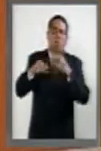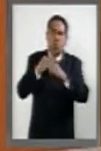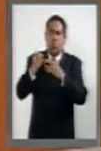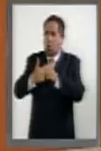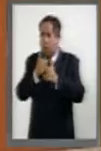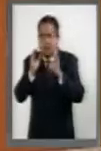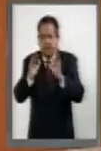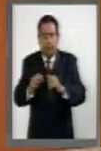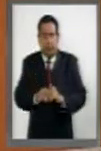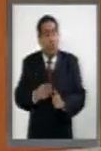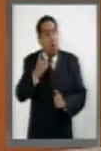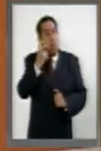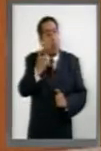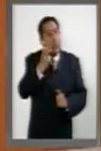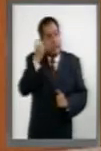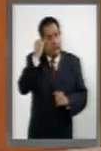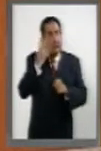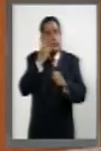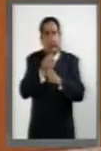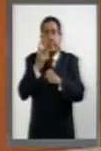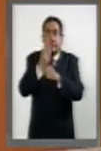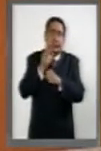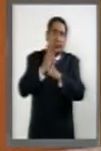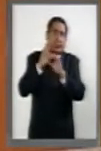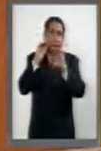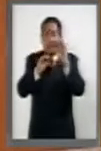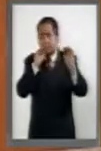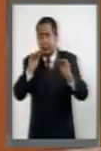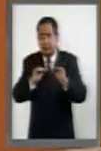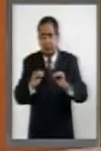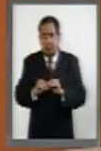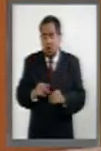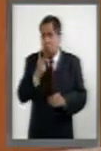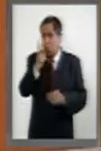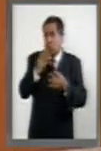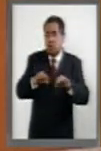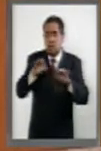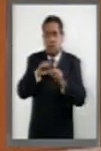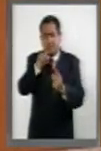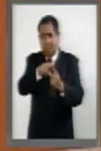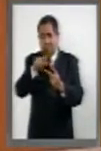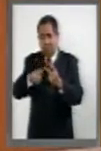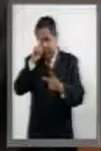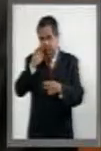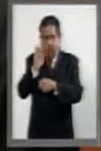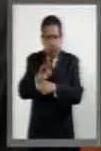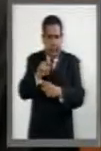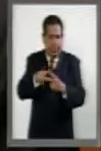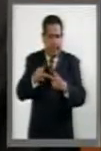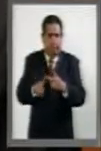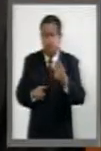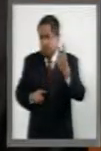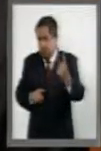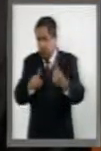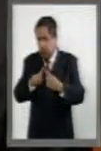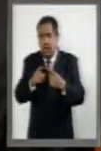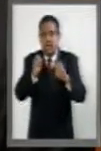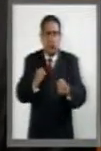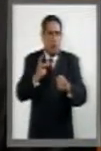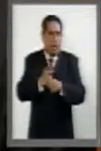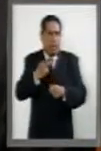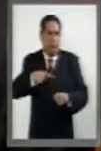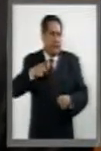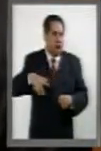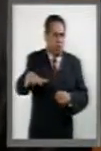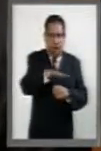mundo. Por ello, es que el mantenimiento de las instalaciones tiene al menos 2 importantísimos factores a proteger. Por un lado, la seguridad de las